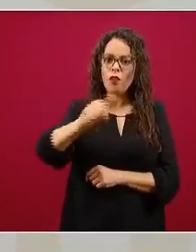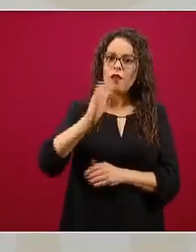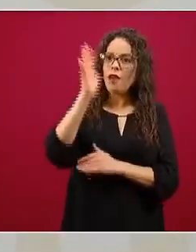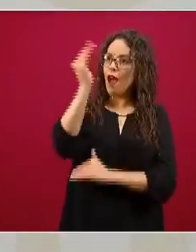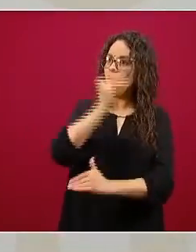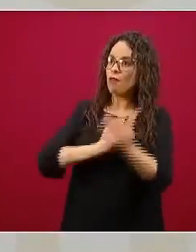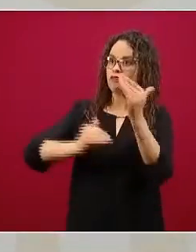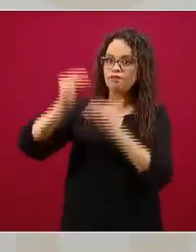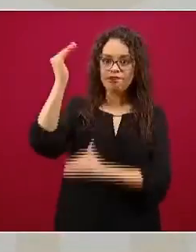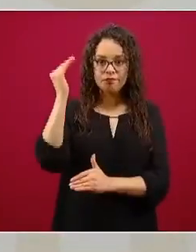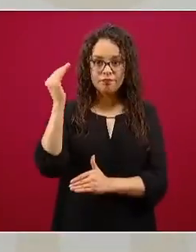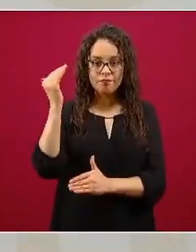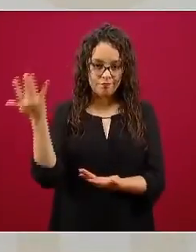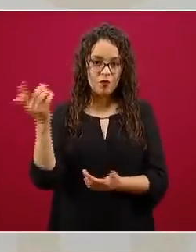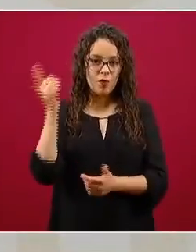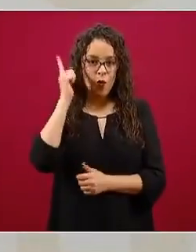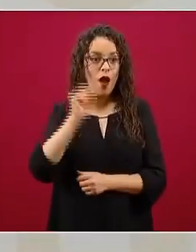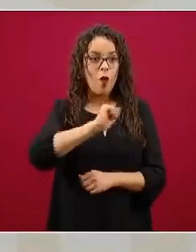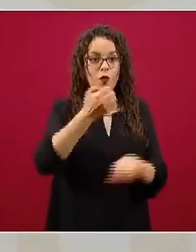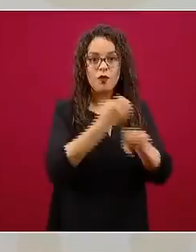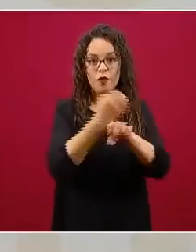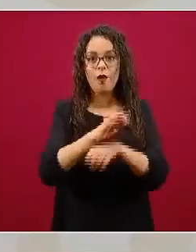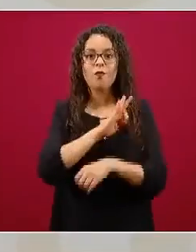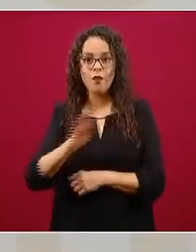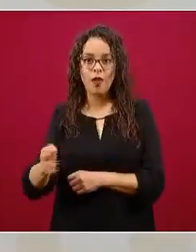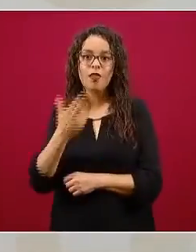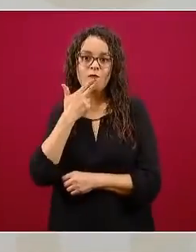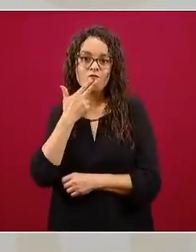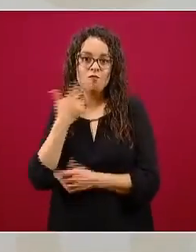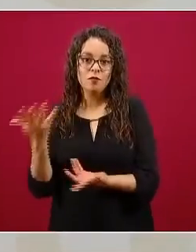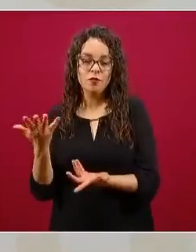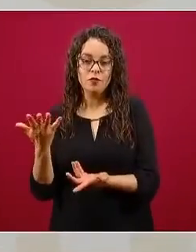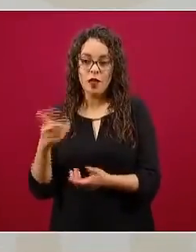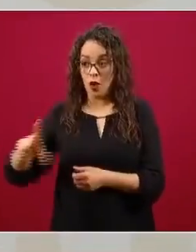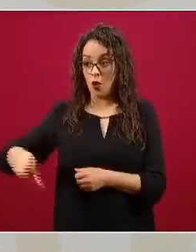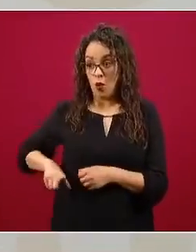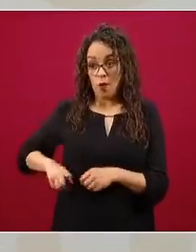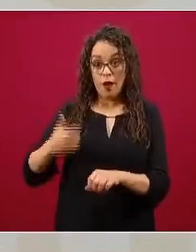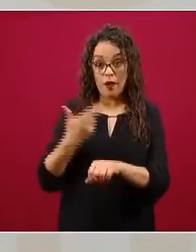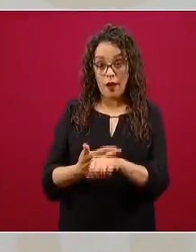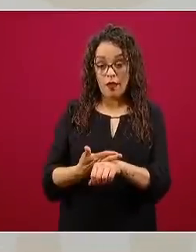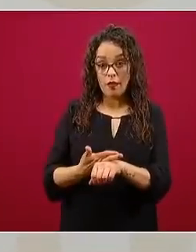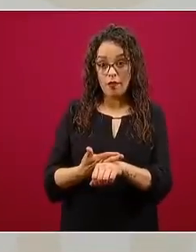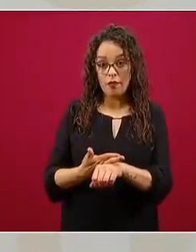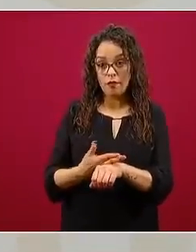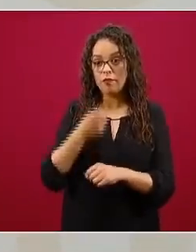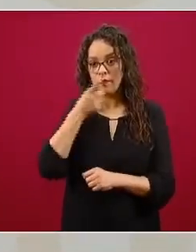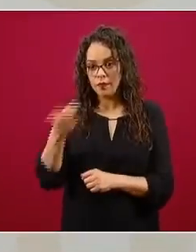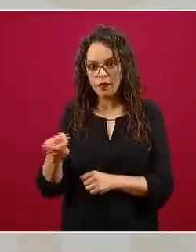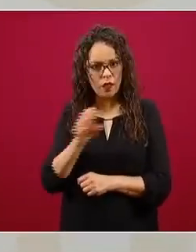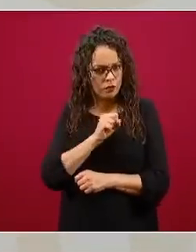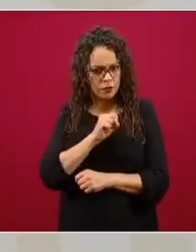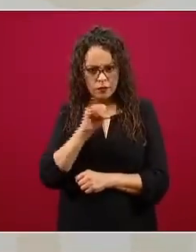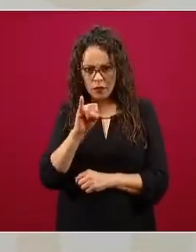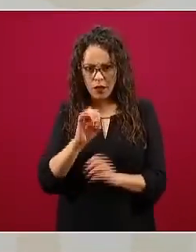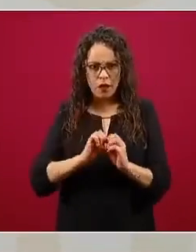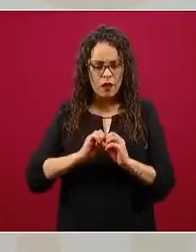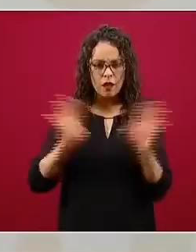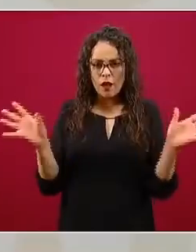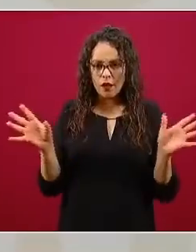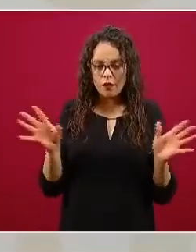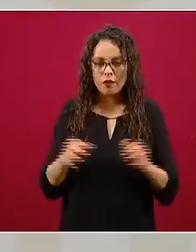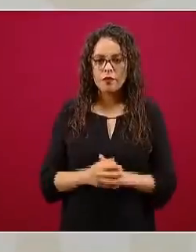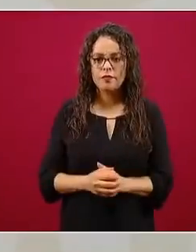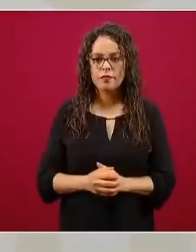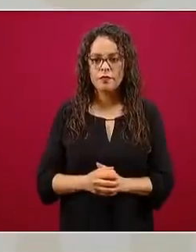federativas, pues utilizarlo. Por supuesto, generosamente el gobernador Marco Antonio Mena dijo que está totalmente dispuesto a hacerlo,